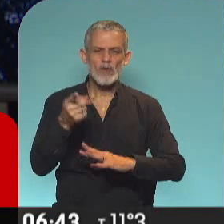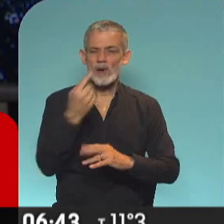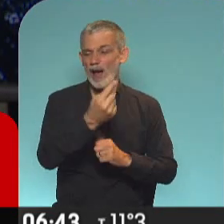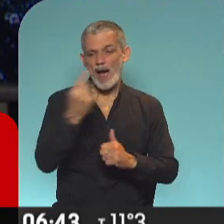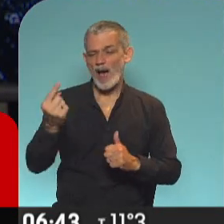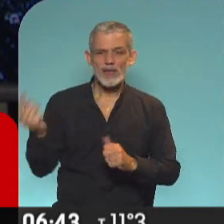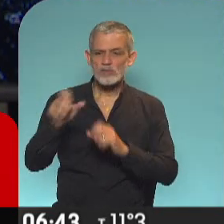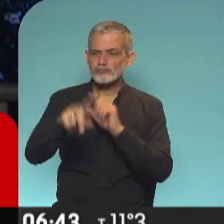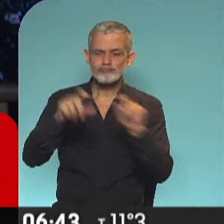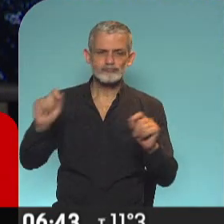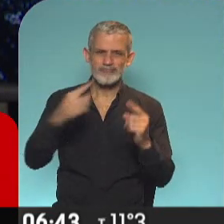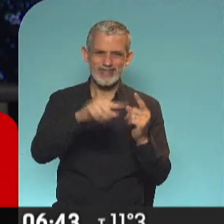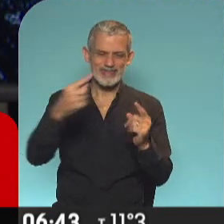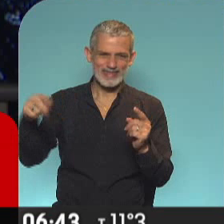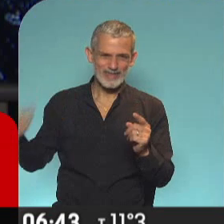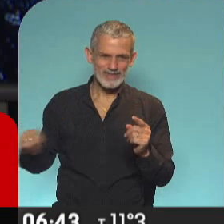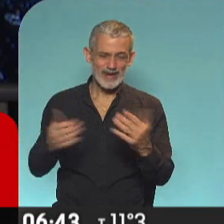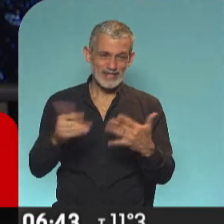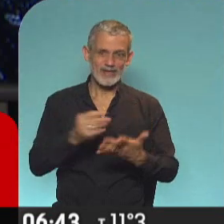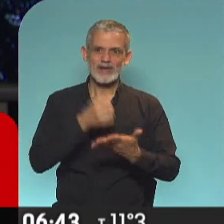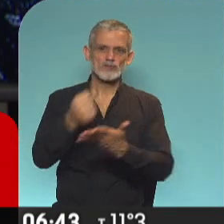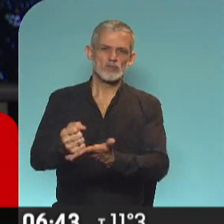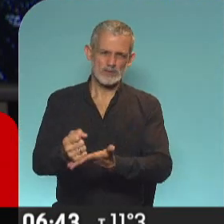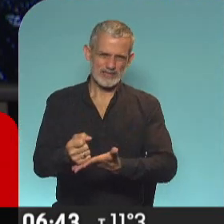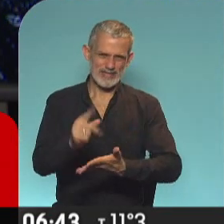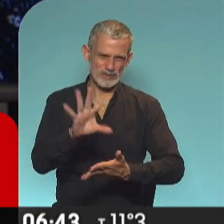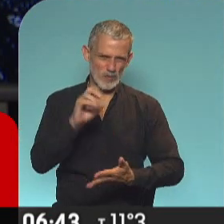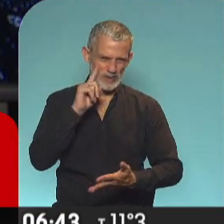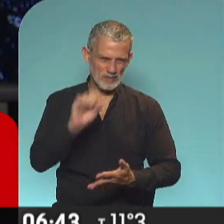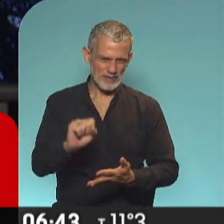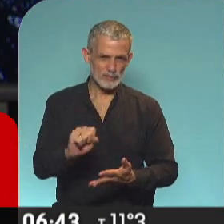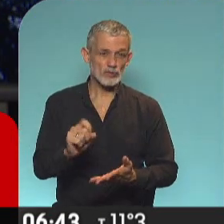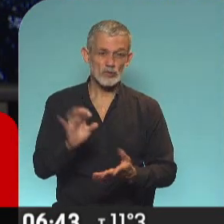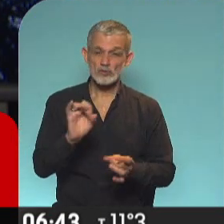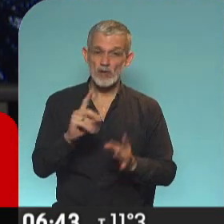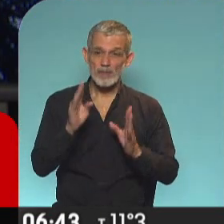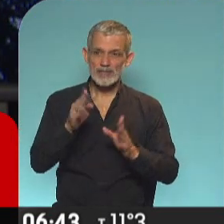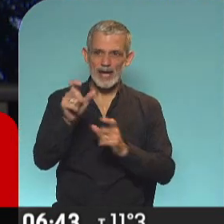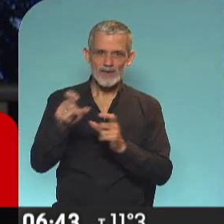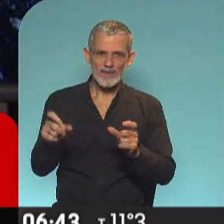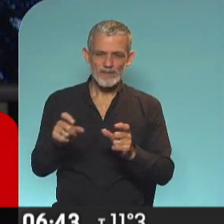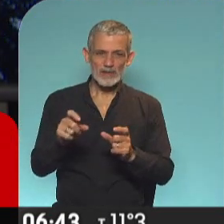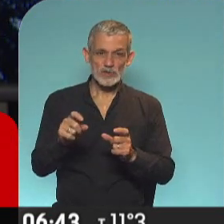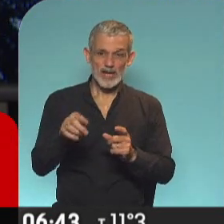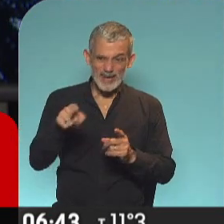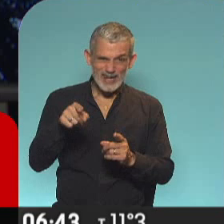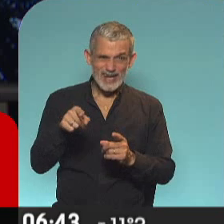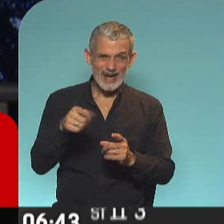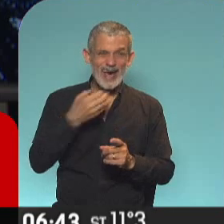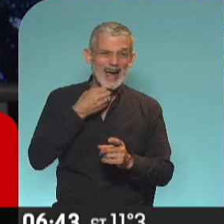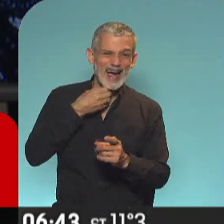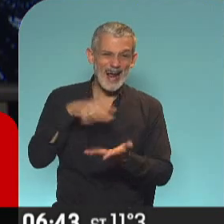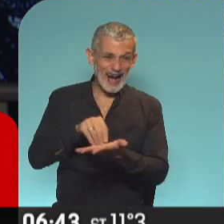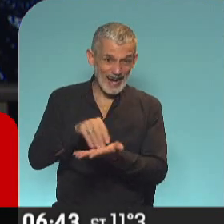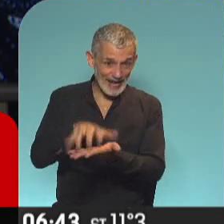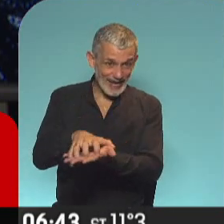una de las familias que va a recibir este subsidio, que no está únicamente dirigido a aquellas que están participando de la toma de